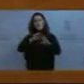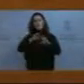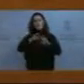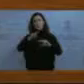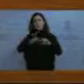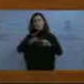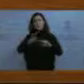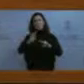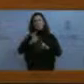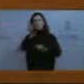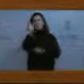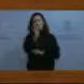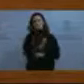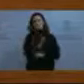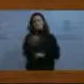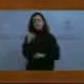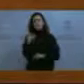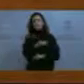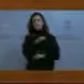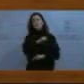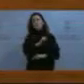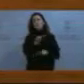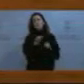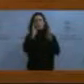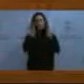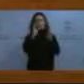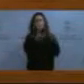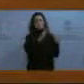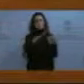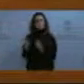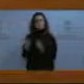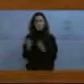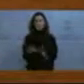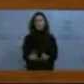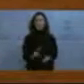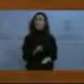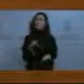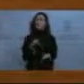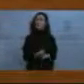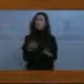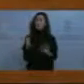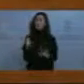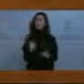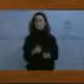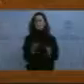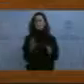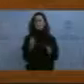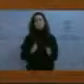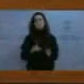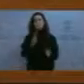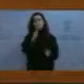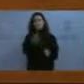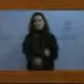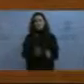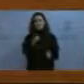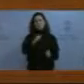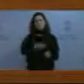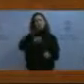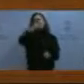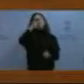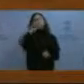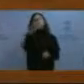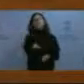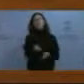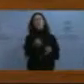Deportes, de aquellos años de la España en blanco y negro, los años 70. Y entonces, en estos años 70, este hombre, muy orgulloso, contaba en un vídeo que se veían